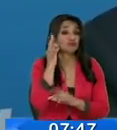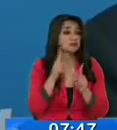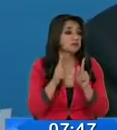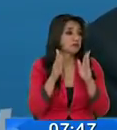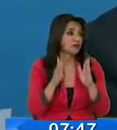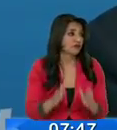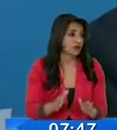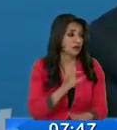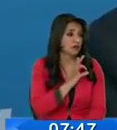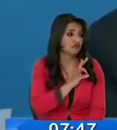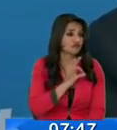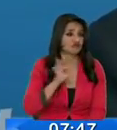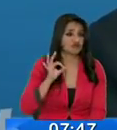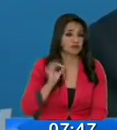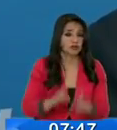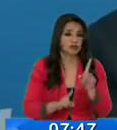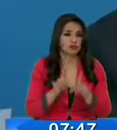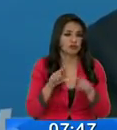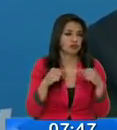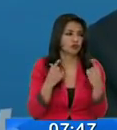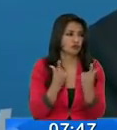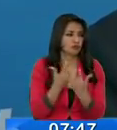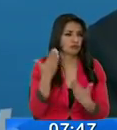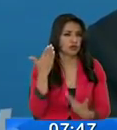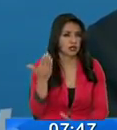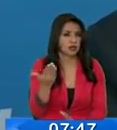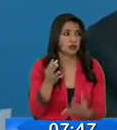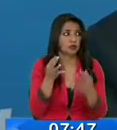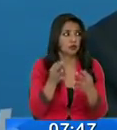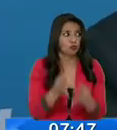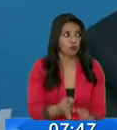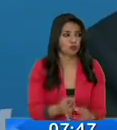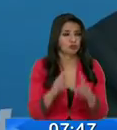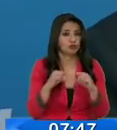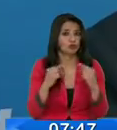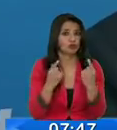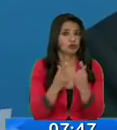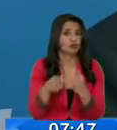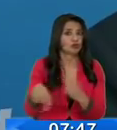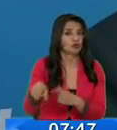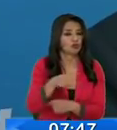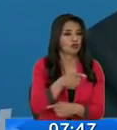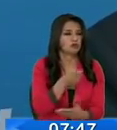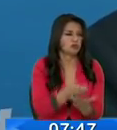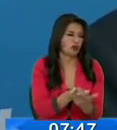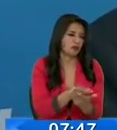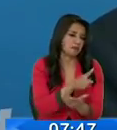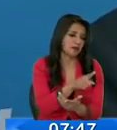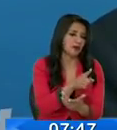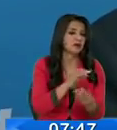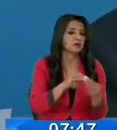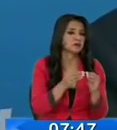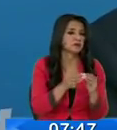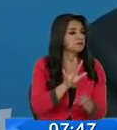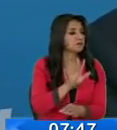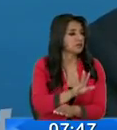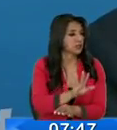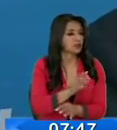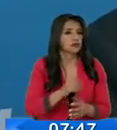ha militado en varios partidos y que de pronto apareció en el partido que compraron de las listas 5, no debe